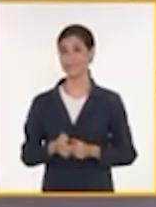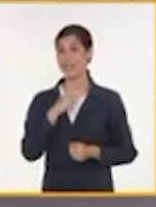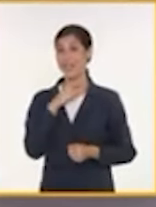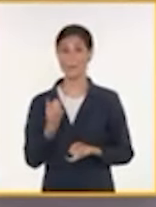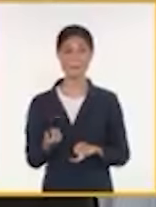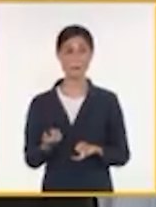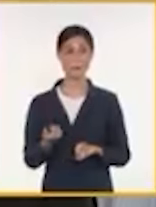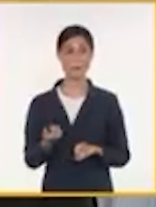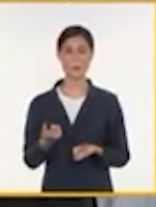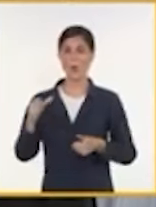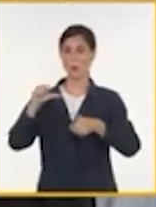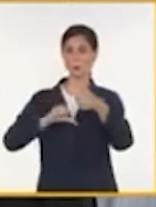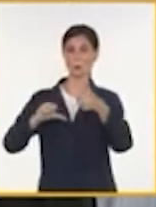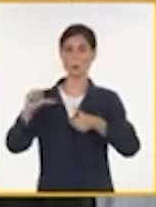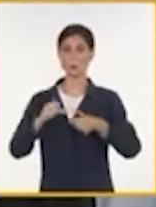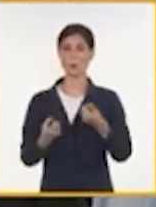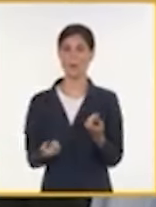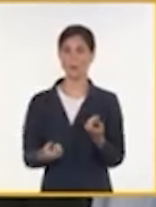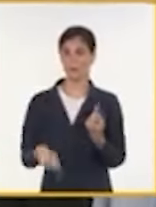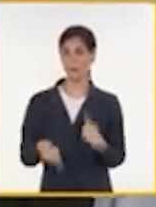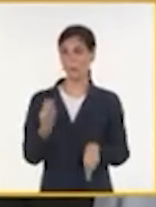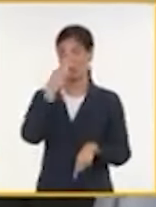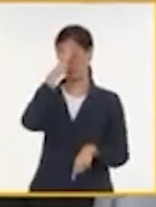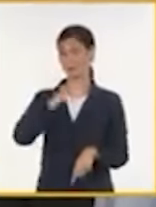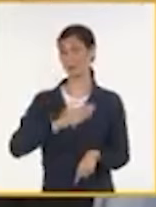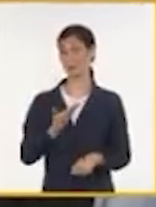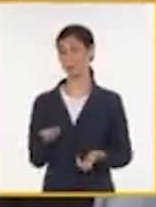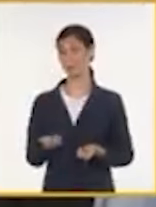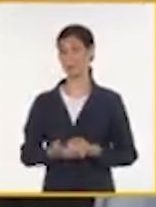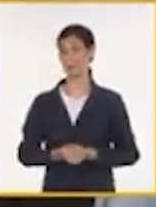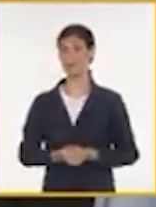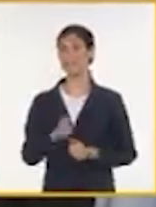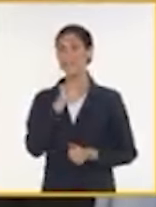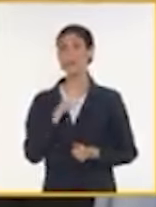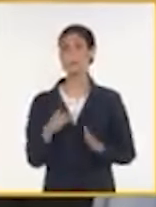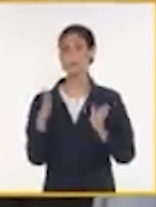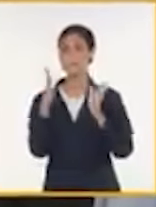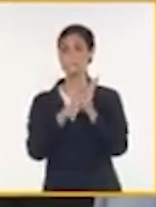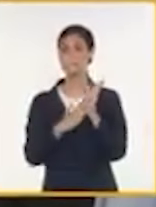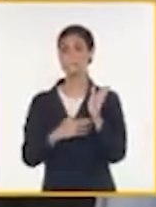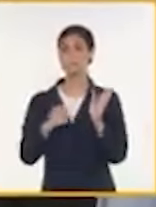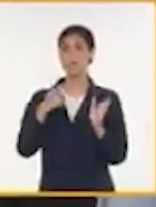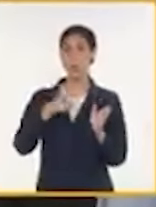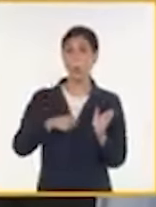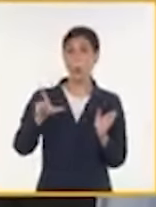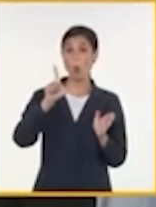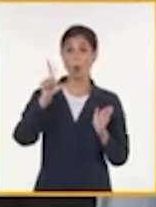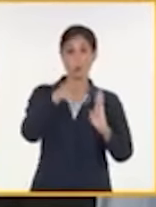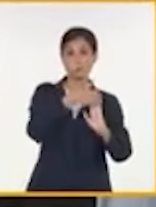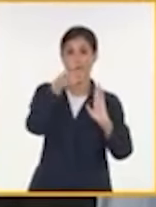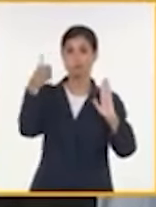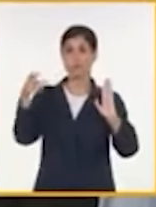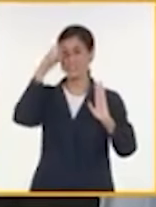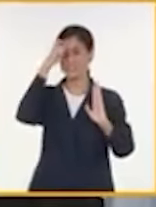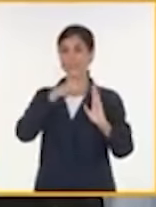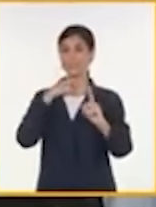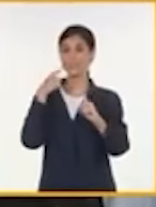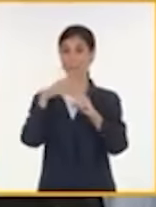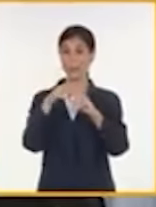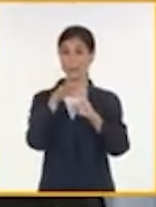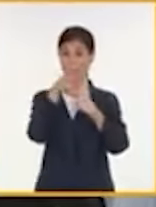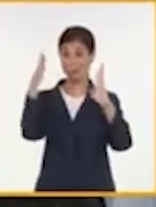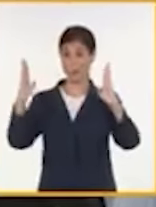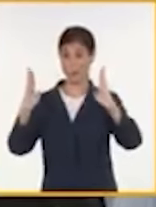violencia no exactamente ahora entre julio y 20 entre julio y septiembre del 2020 mediante